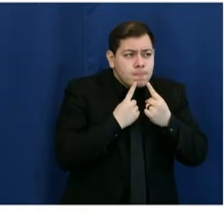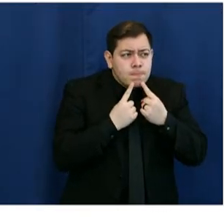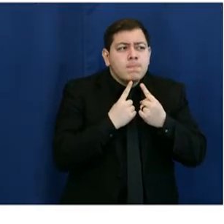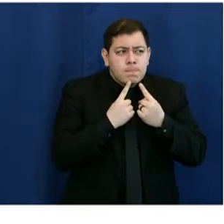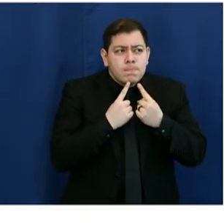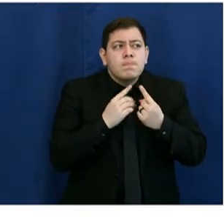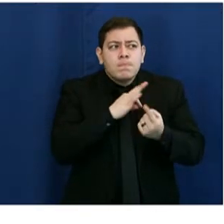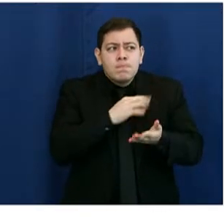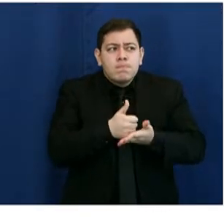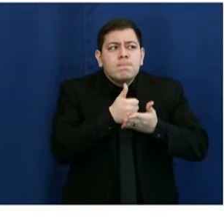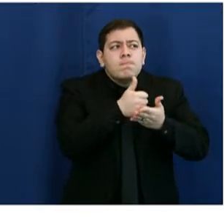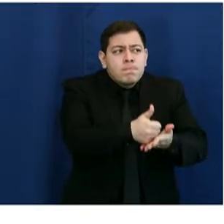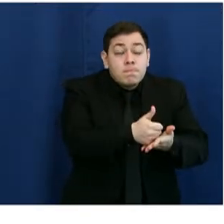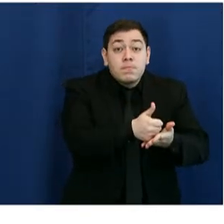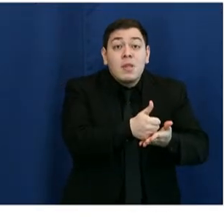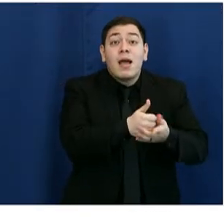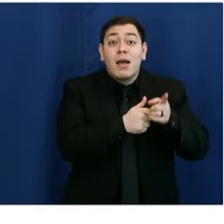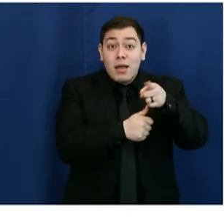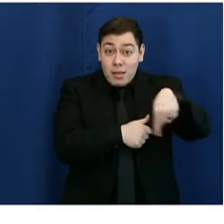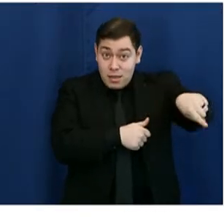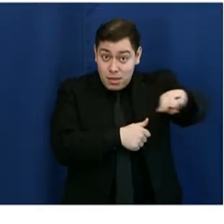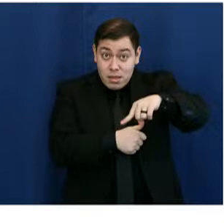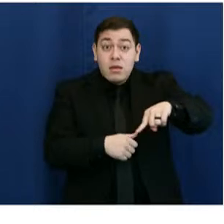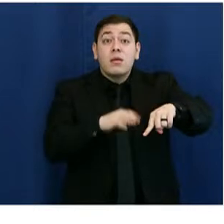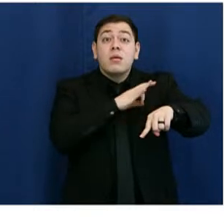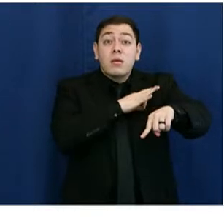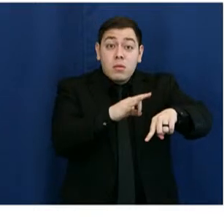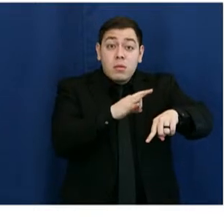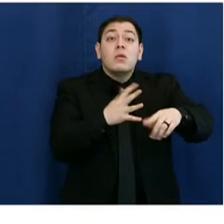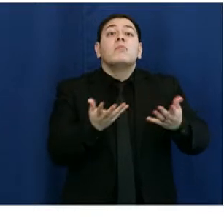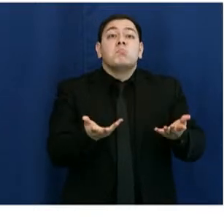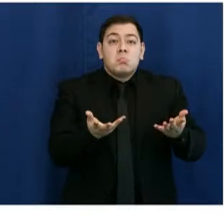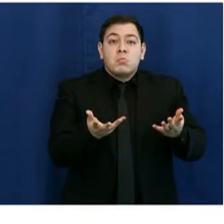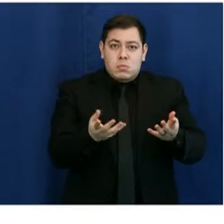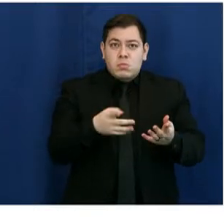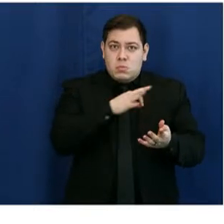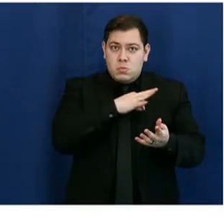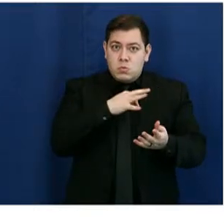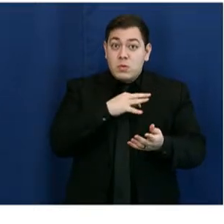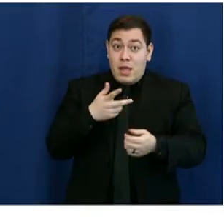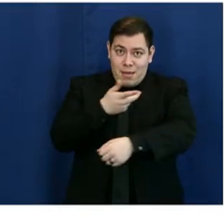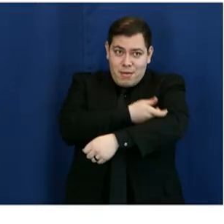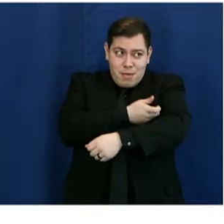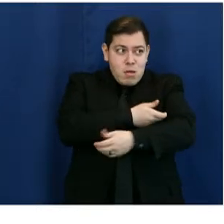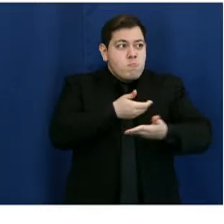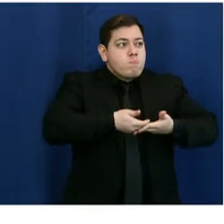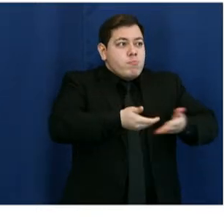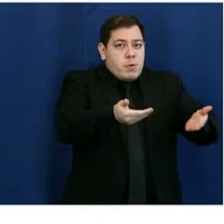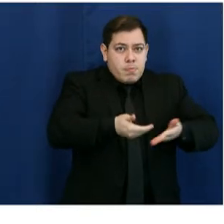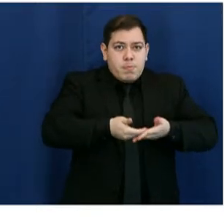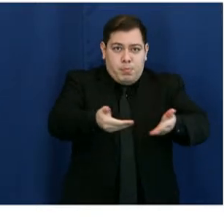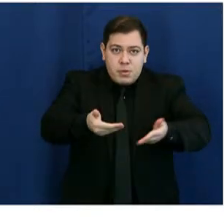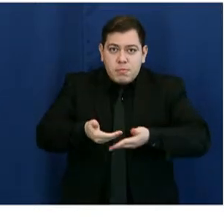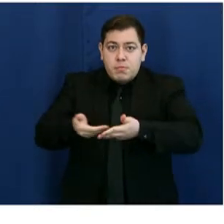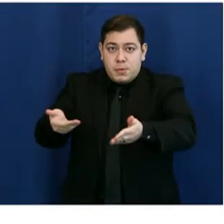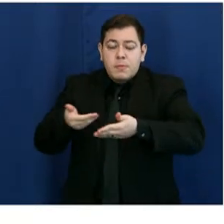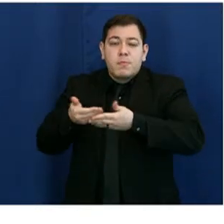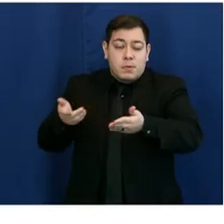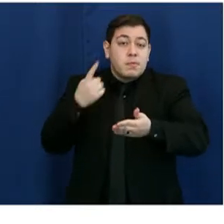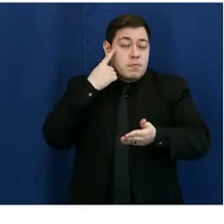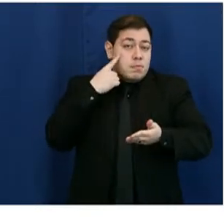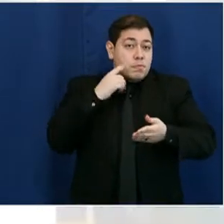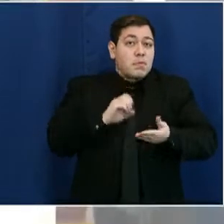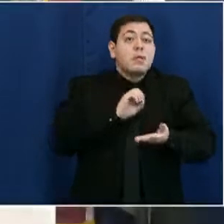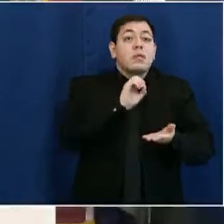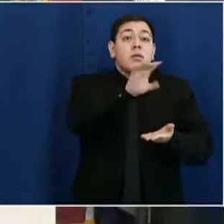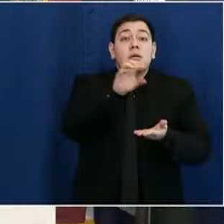el trabajo con ellos, y ahora ellos están haciendo las vacunas para las comunidades. Ha sido